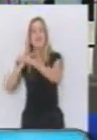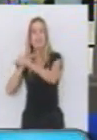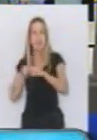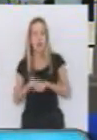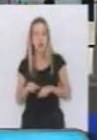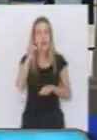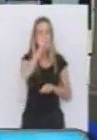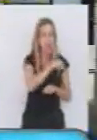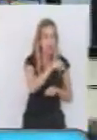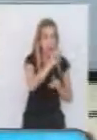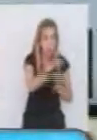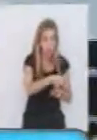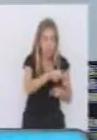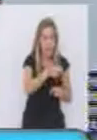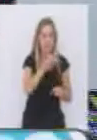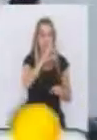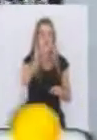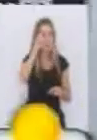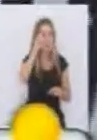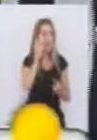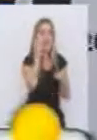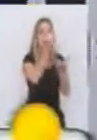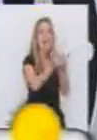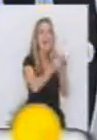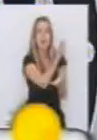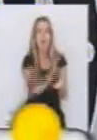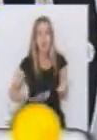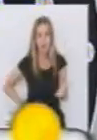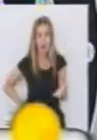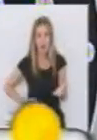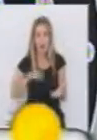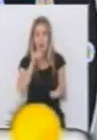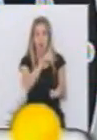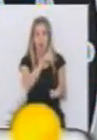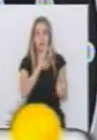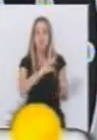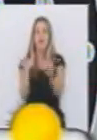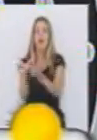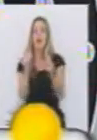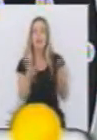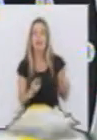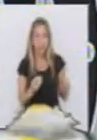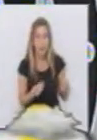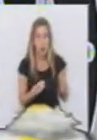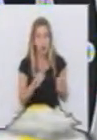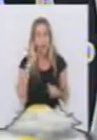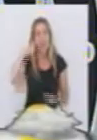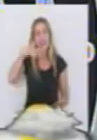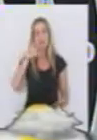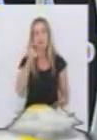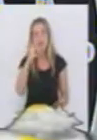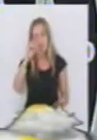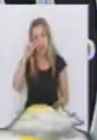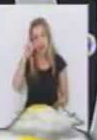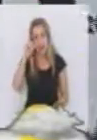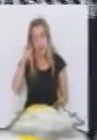cantidad que hay de precandidatos. Dijo, Insaurralde traicionó al electorado y a la presidenta. Por eso hoy Aníbal sale y dice, se cagó en todo el mundo, ¿no?